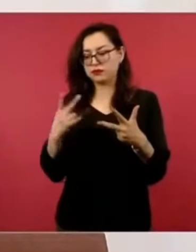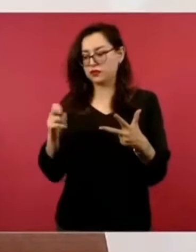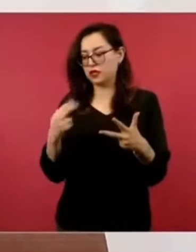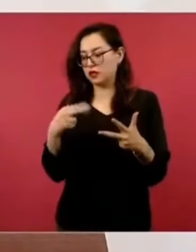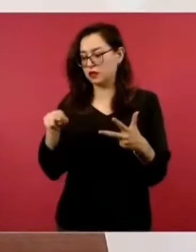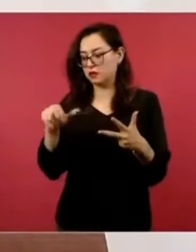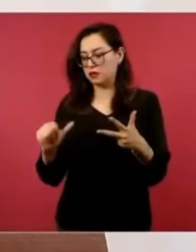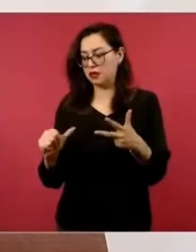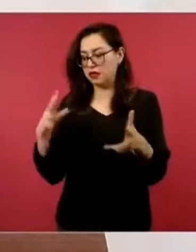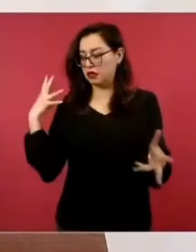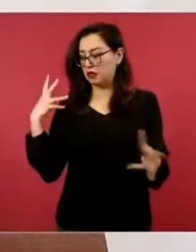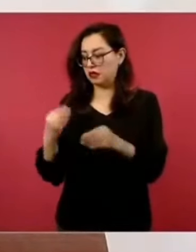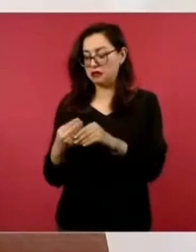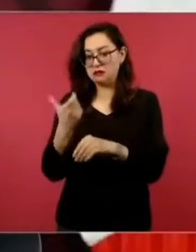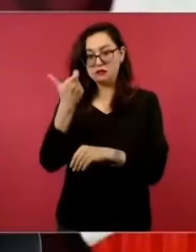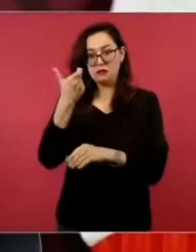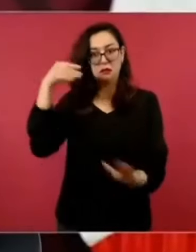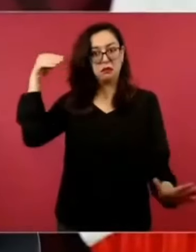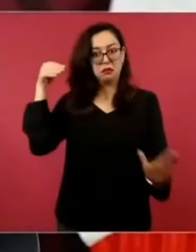el licenciado